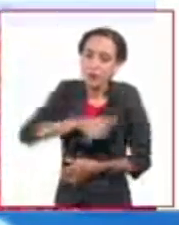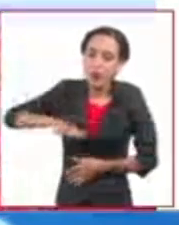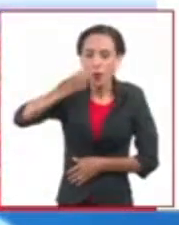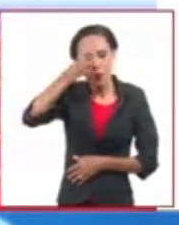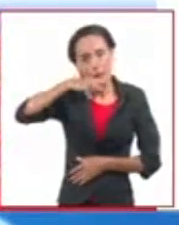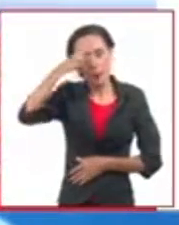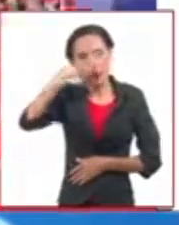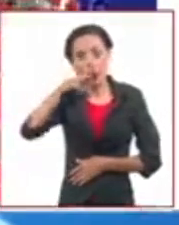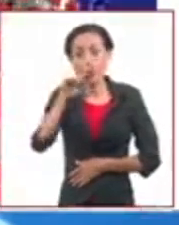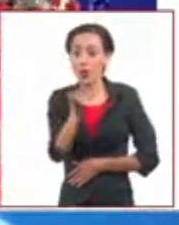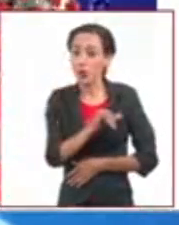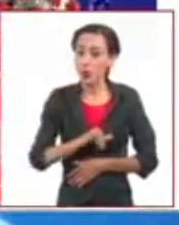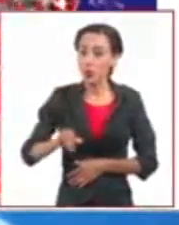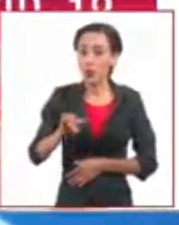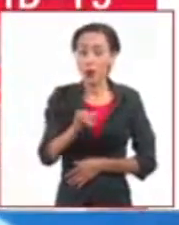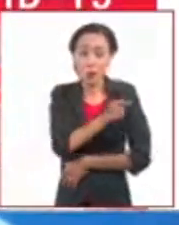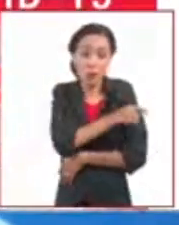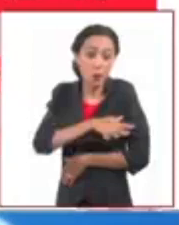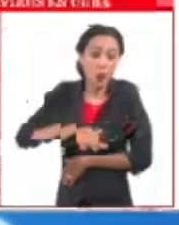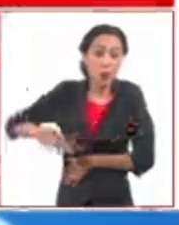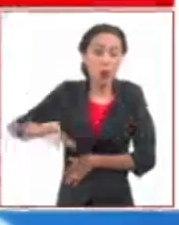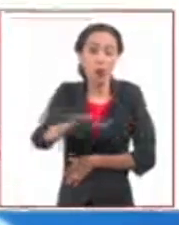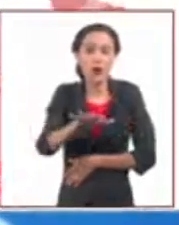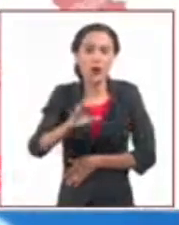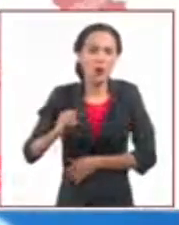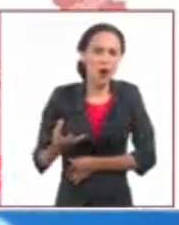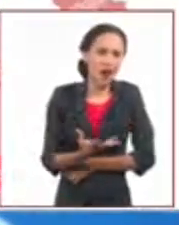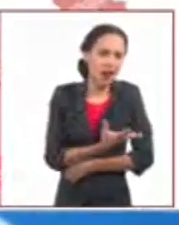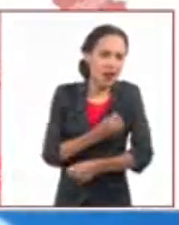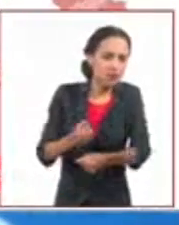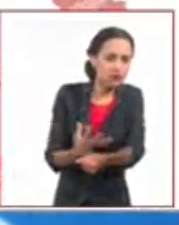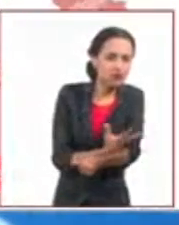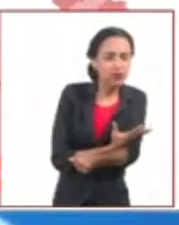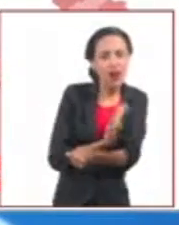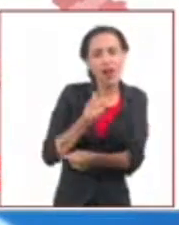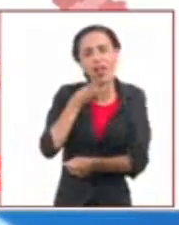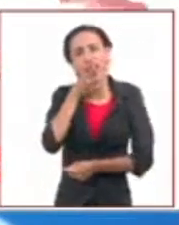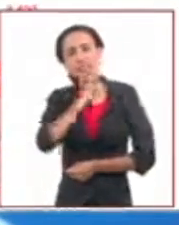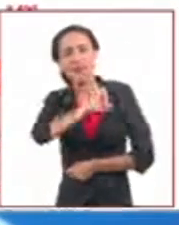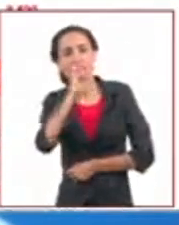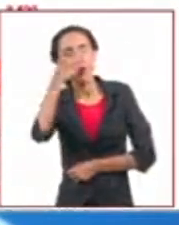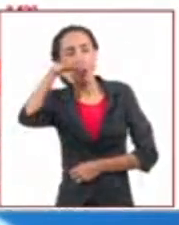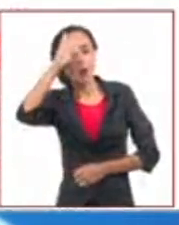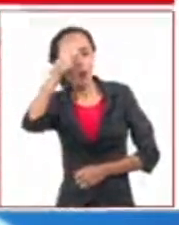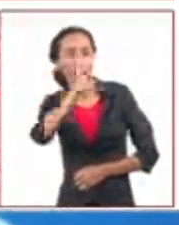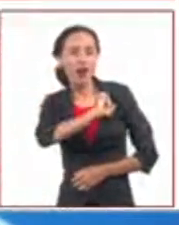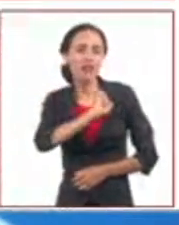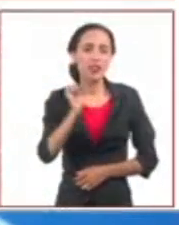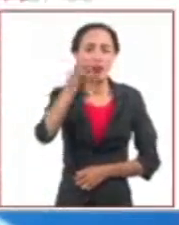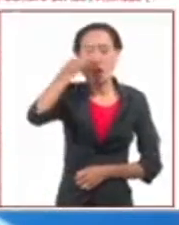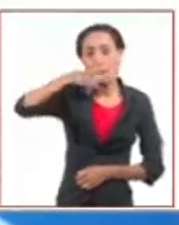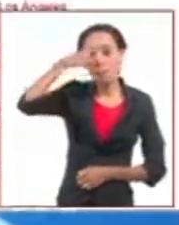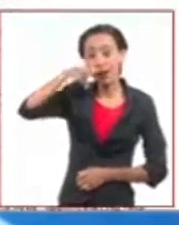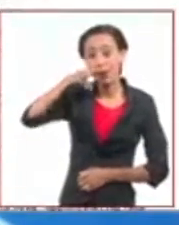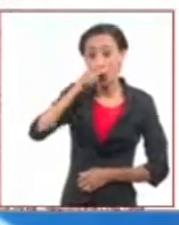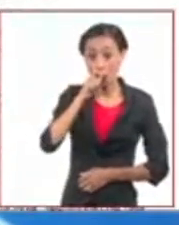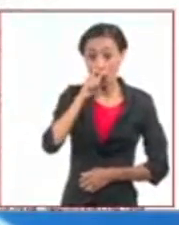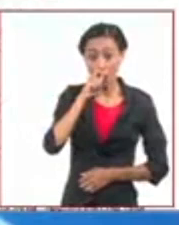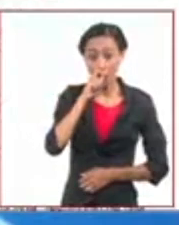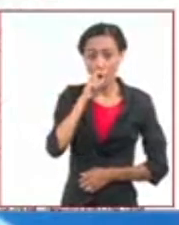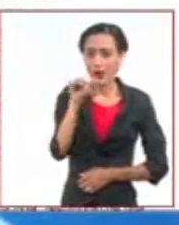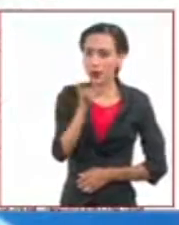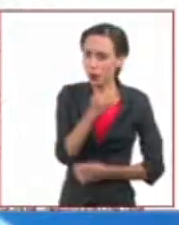recibió de ese pueblo eufóricos gritos de viva cuba y viva mexico silvio dedicó pues al